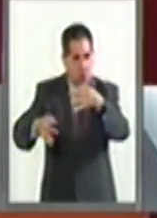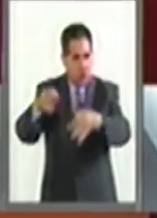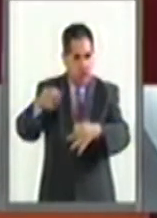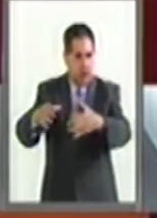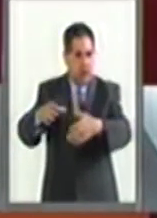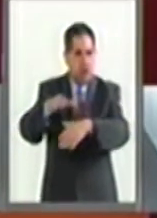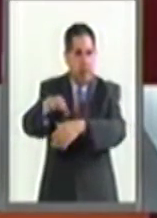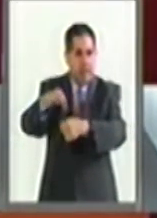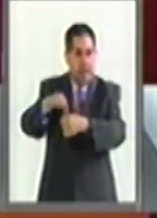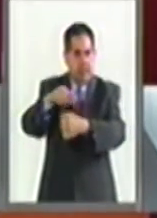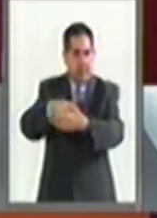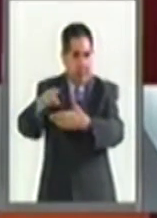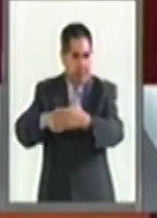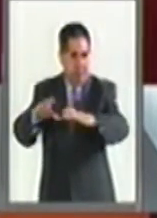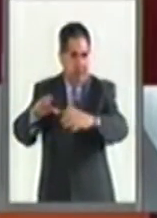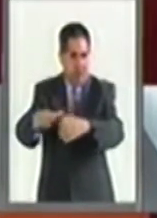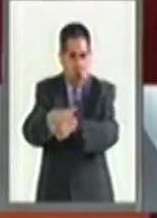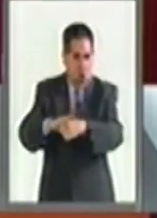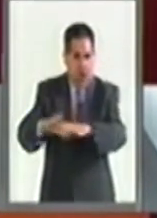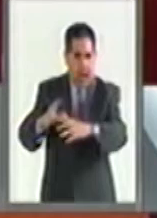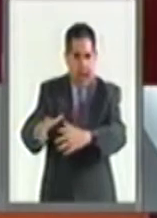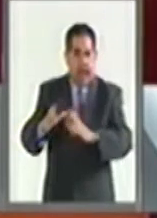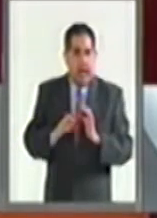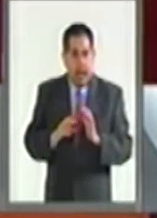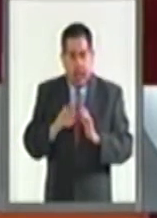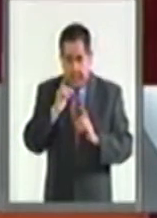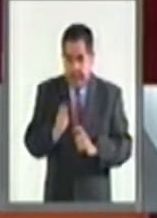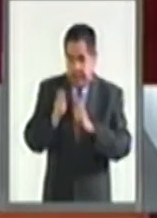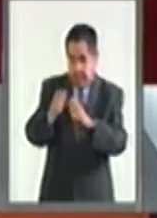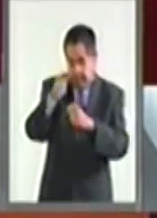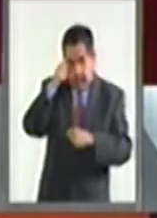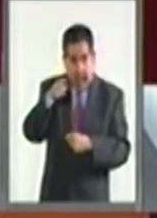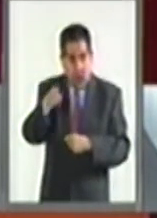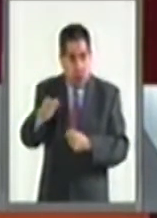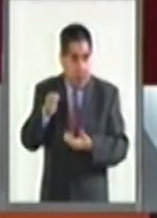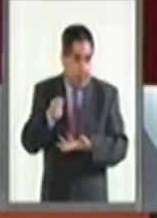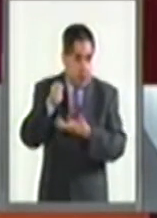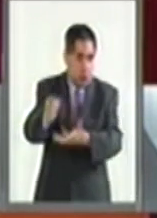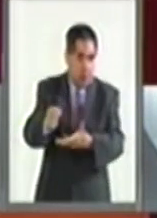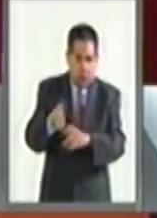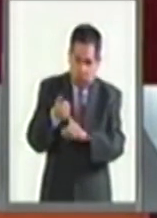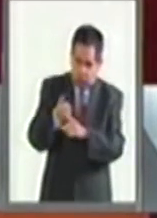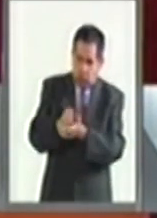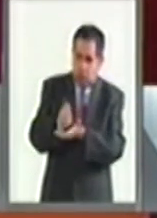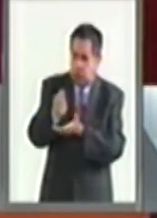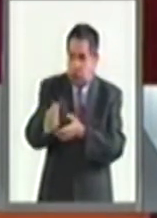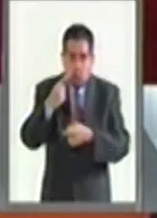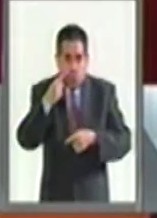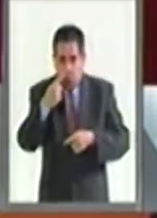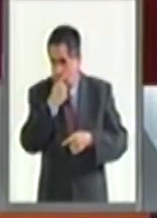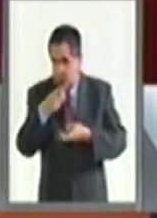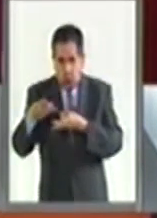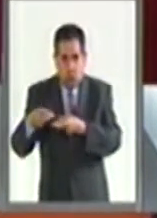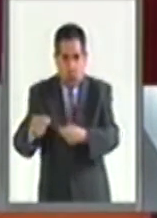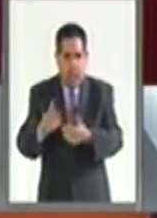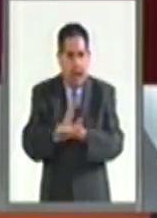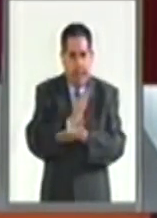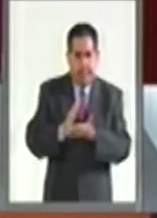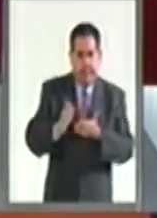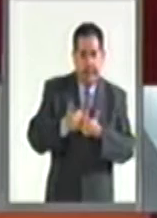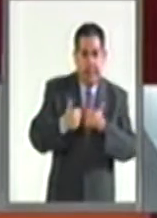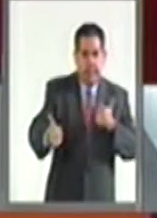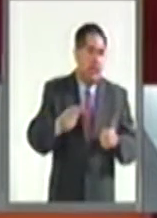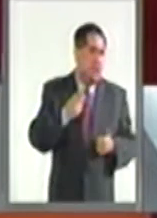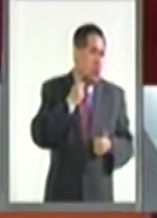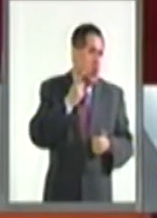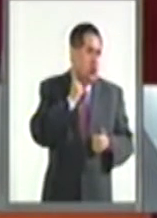y jurisdiccionales electorales locales, facultándolos para tener presupuesto de manera independiente a los poderes legislativo